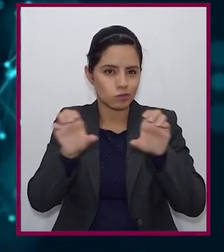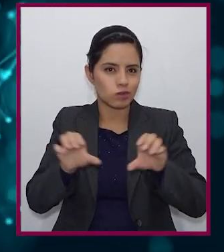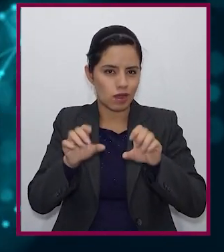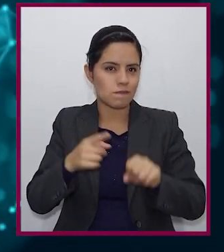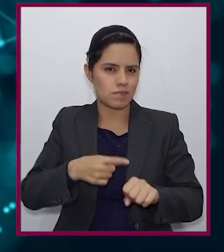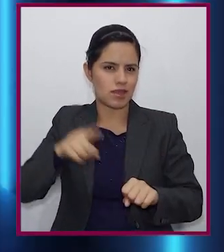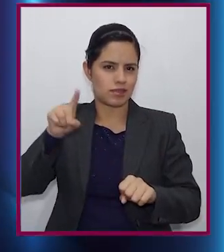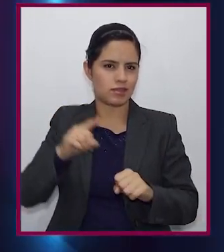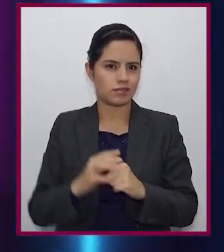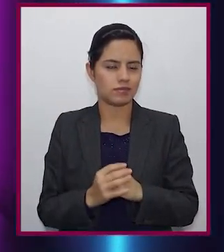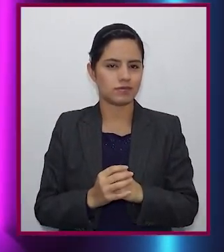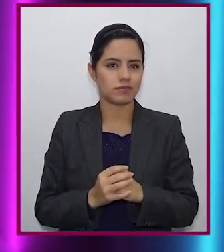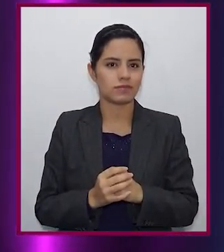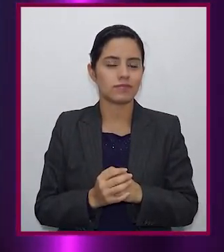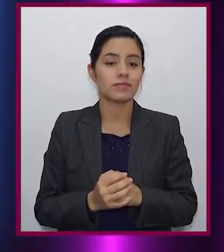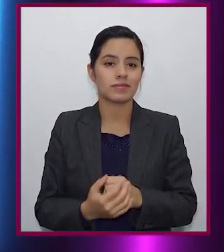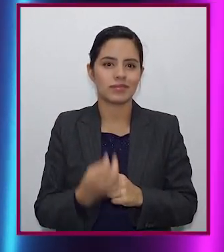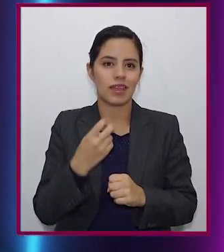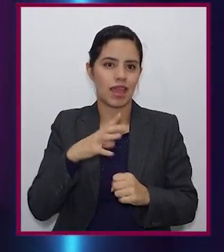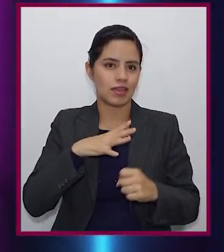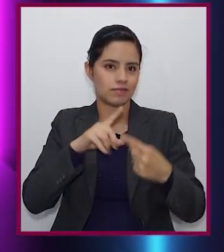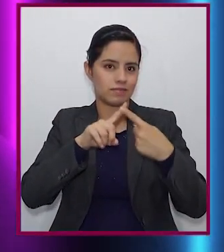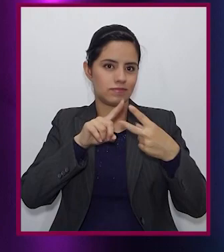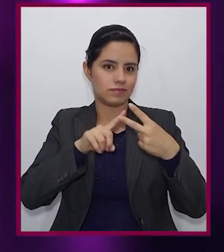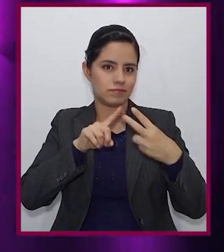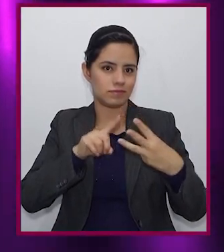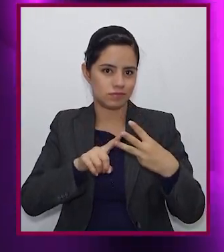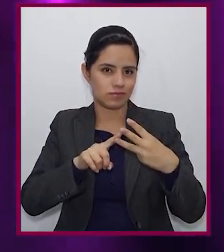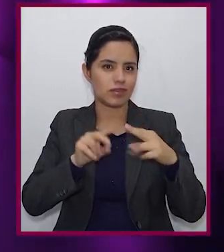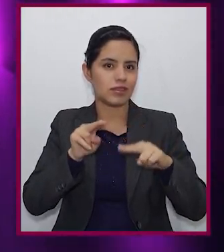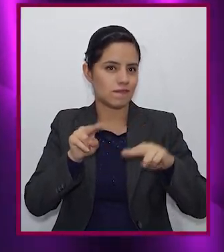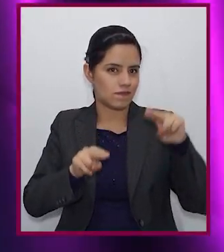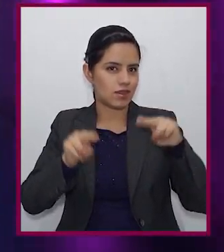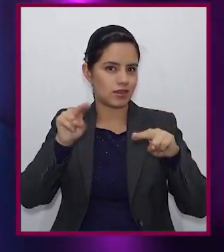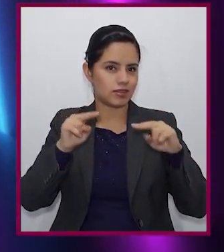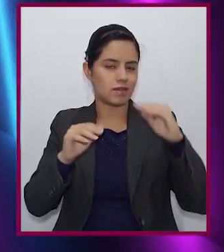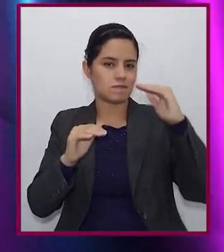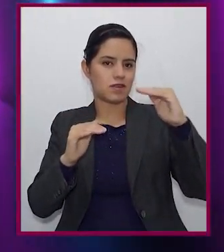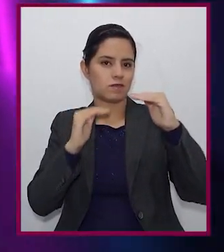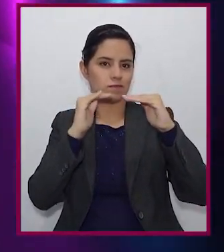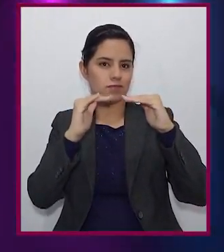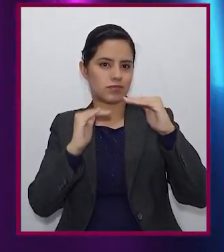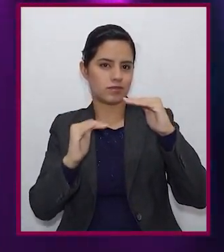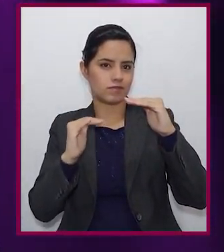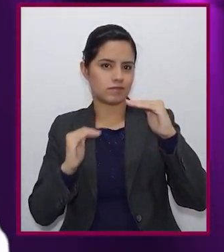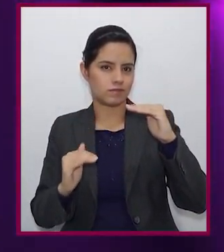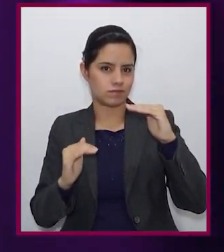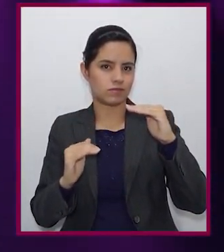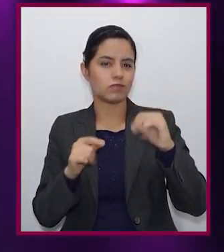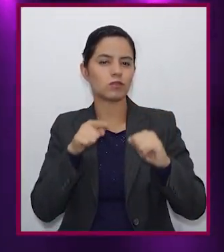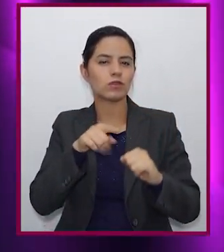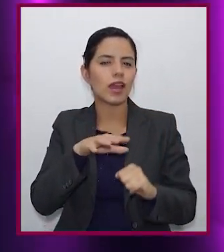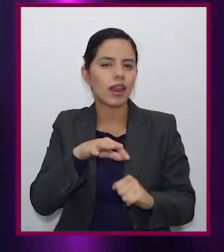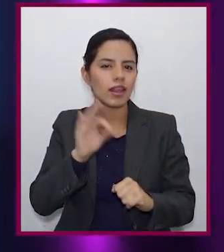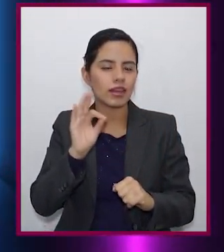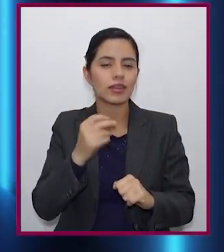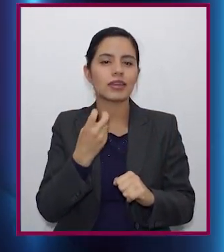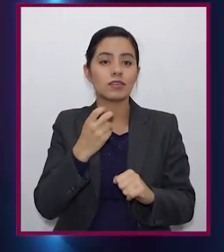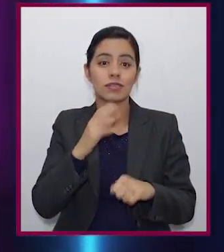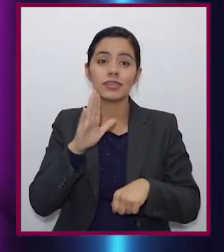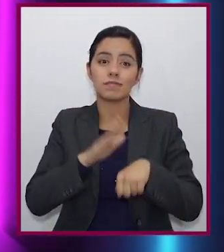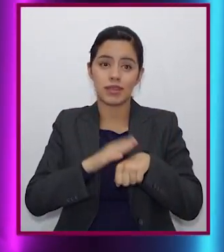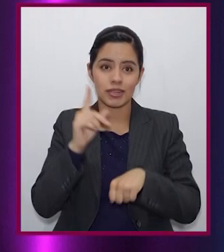damos instrucciones. Existen 3 niveles de programación, los de bajo, medio y alto nivel. Dependiendo del que elijamos será